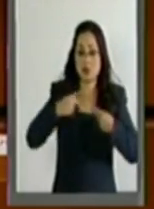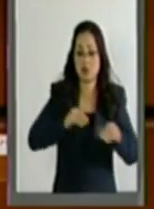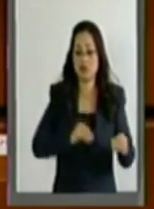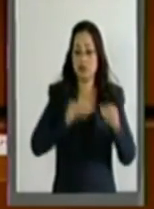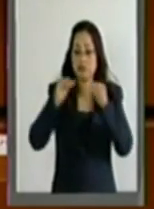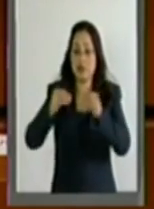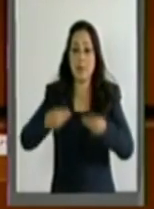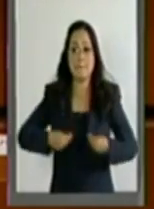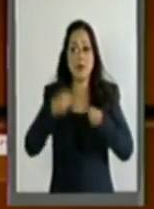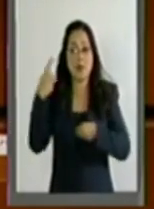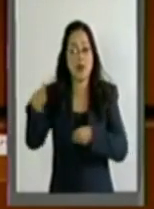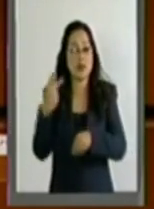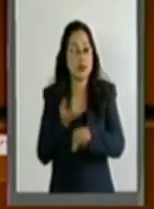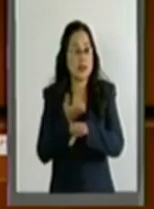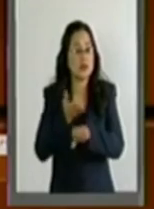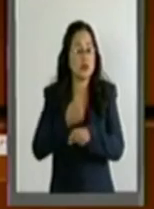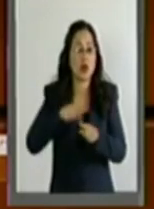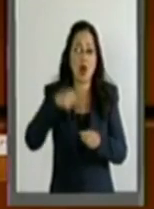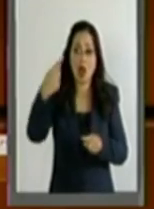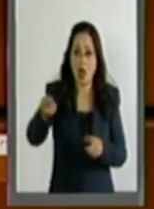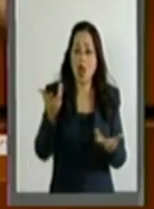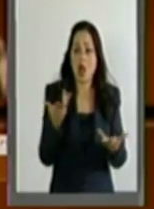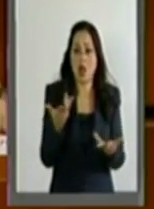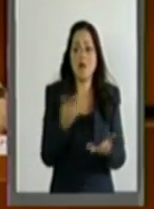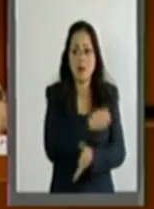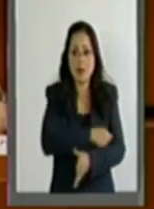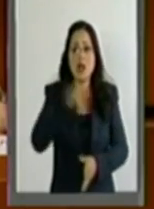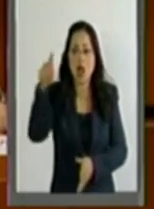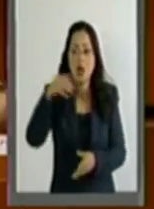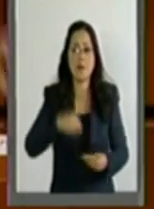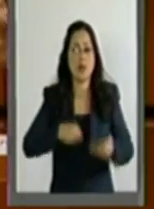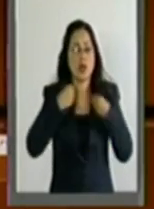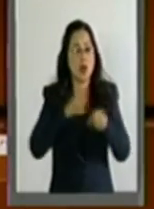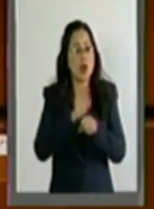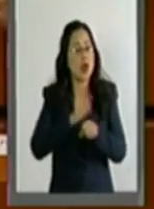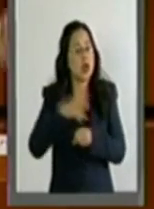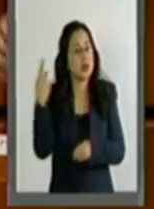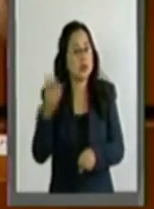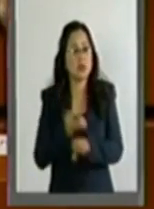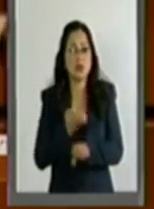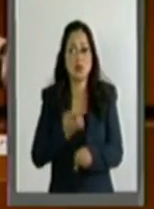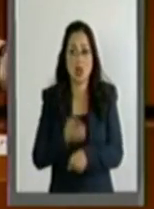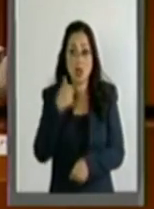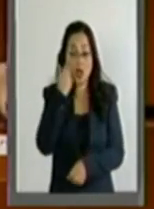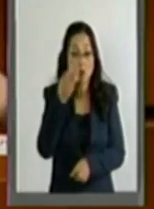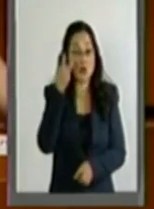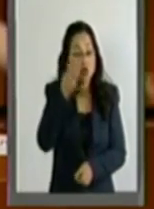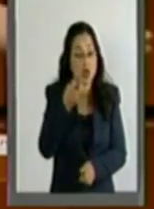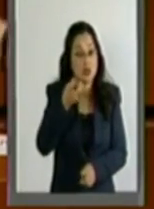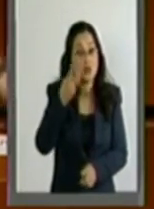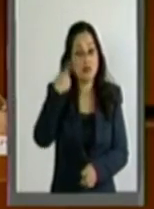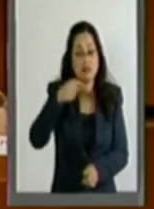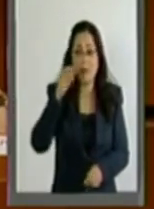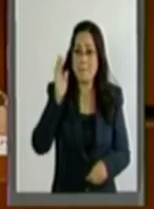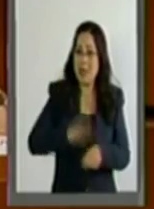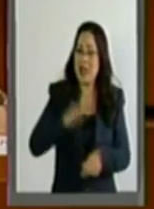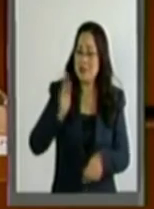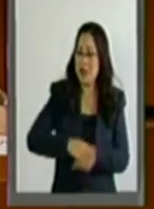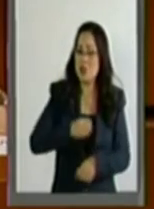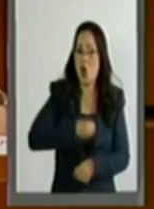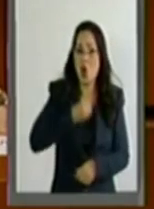nuestros parientes, nuestros connacionales que están en Estados Unidos. ¿Queremos engendrar contra ellos otra ola más de